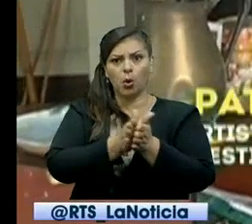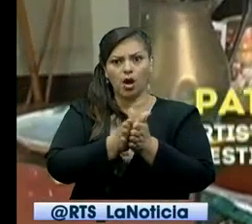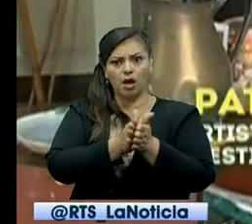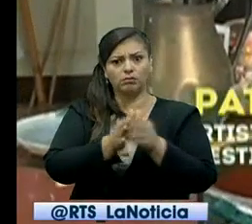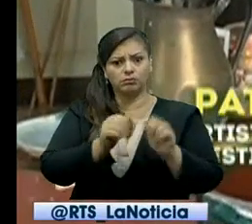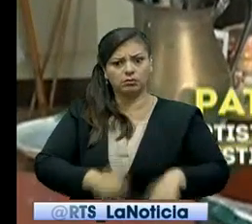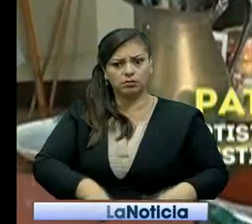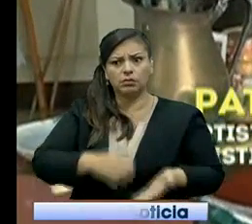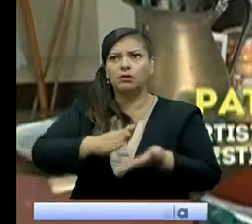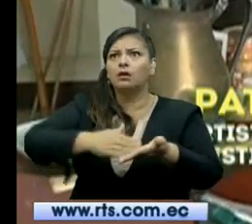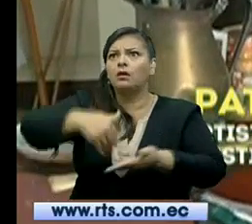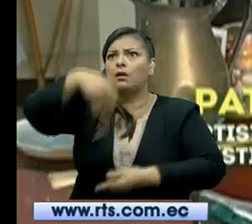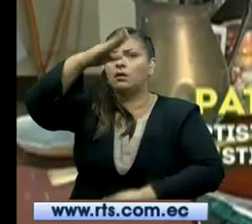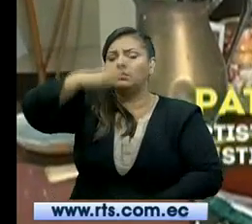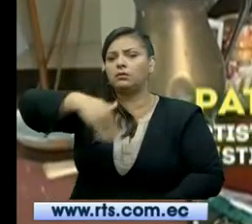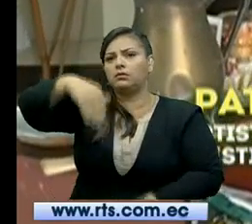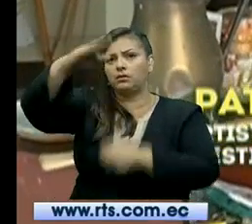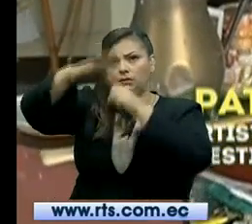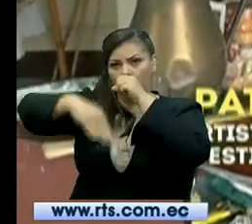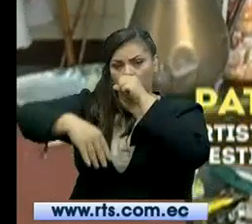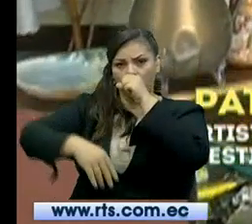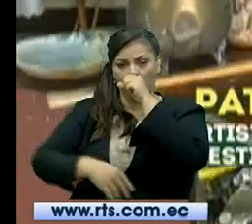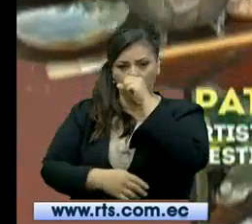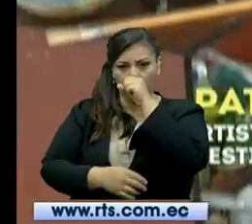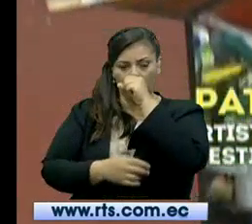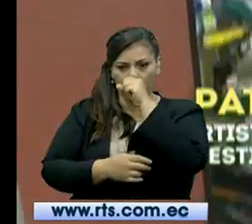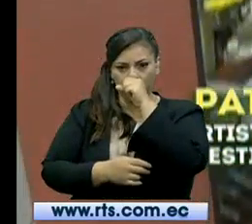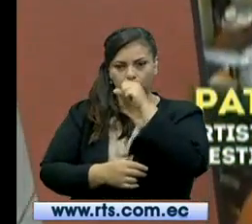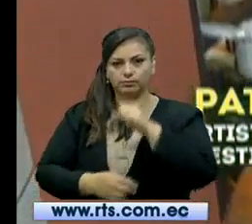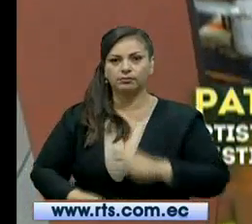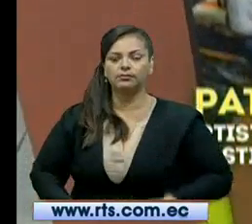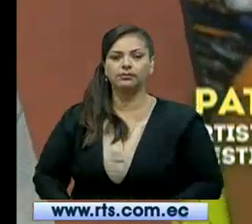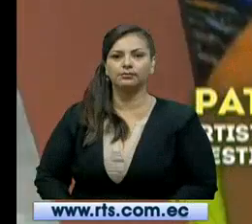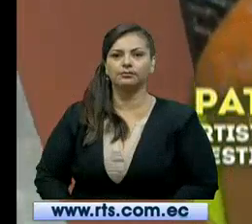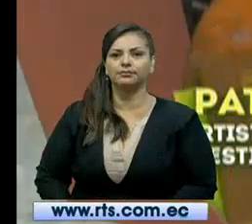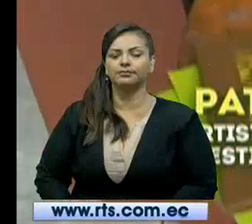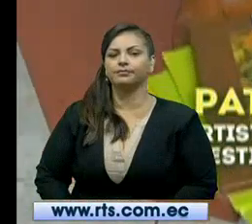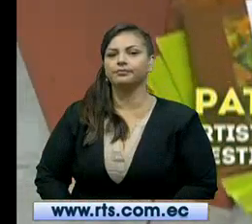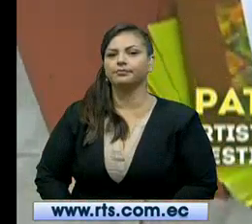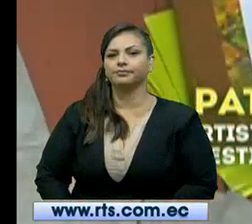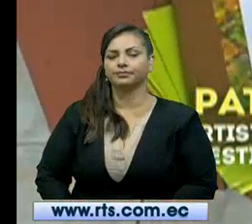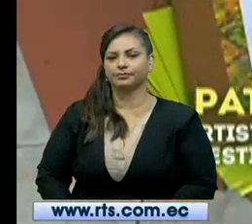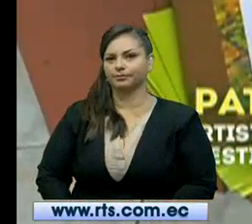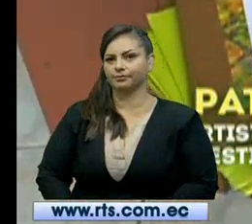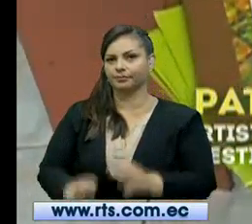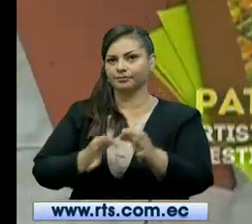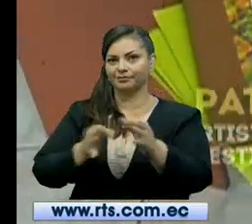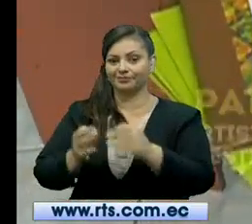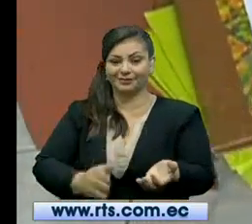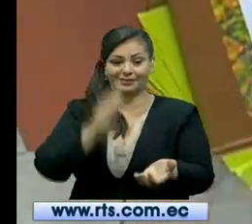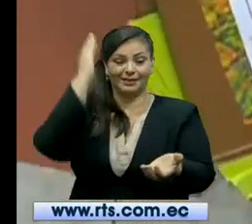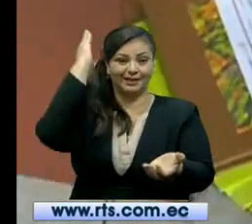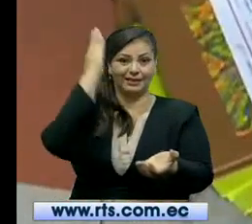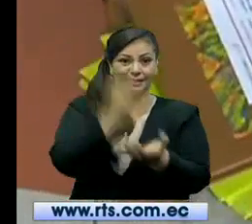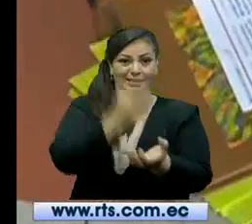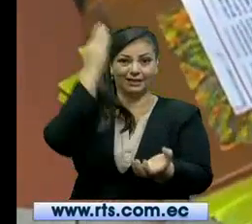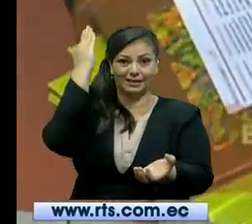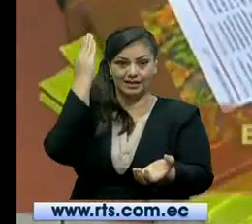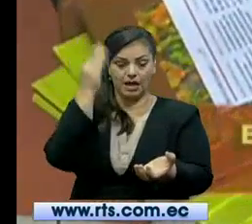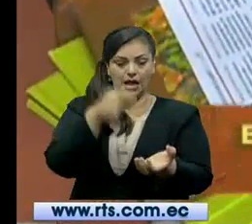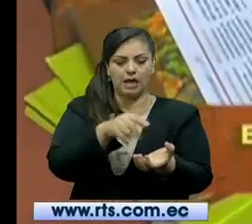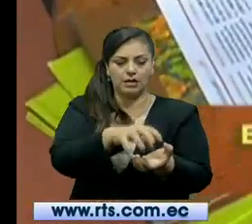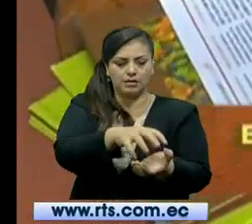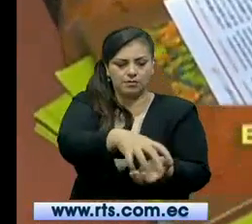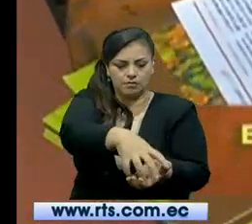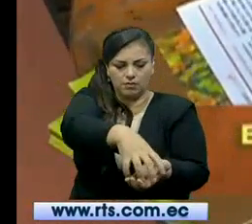mi caso estoy utilizando el la baba fresca del cacao tengo algunos compinches que me ayudan en el campus